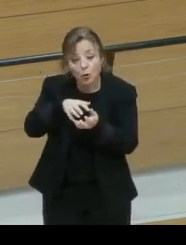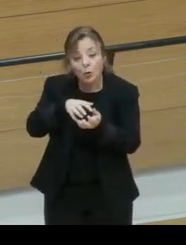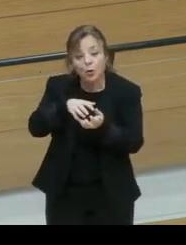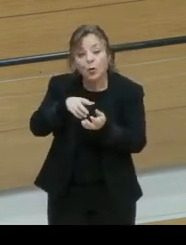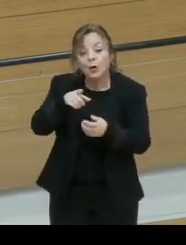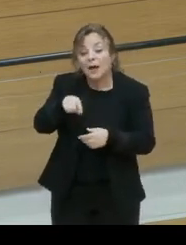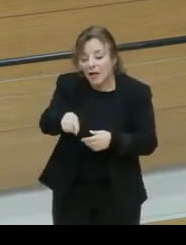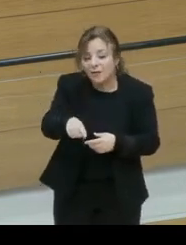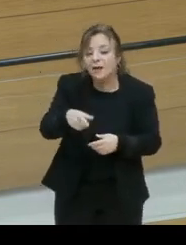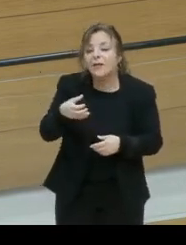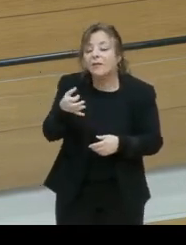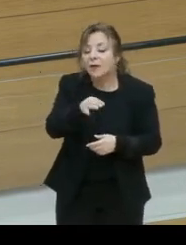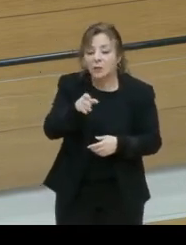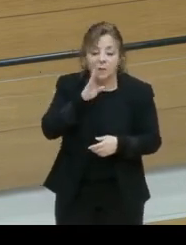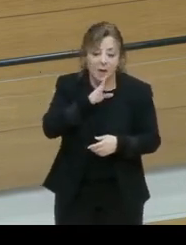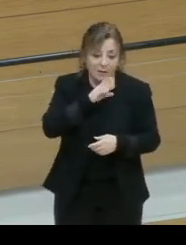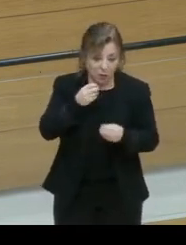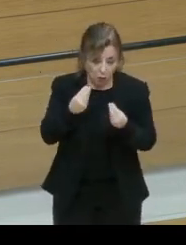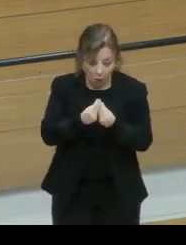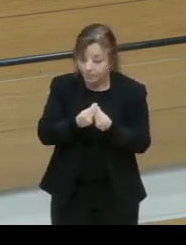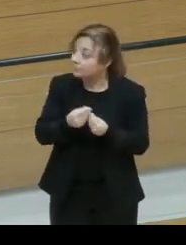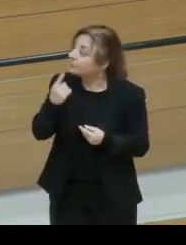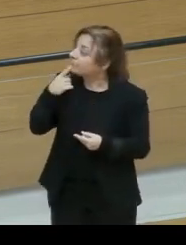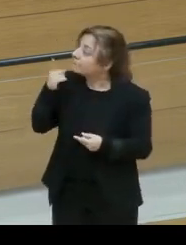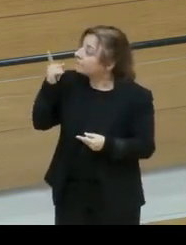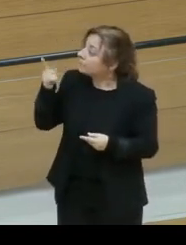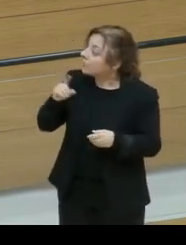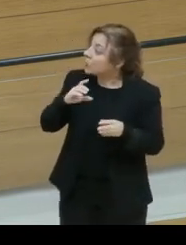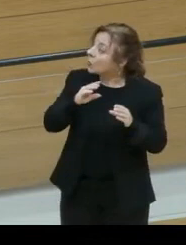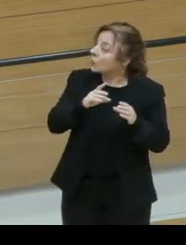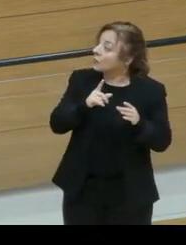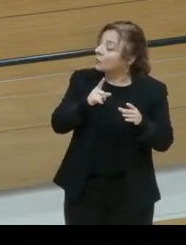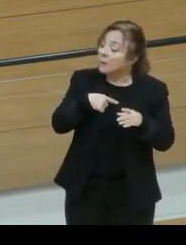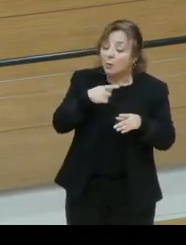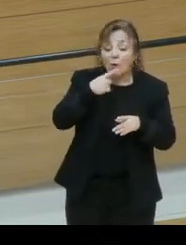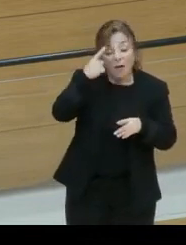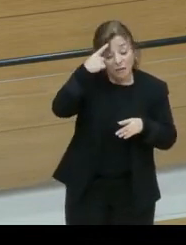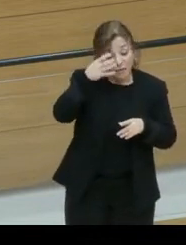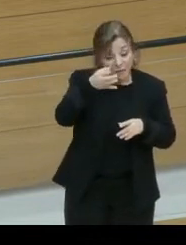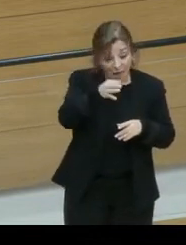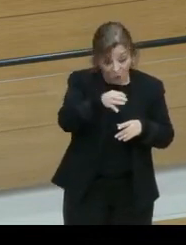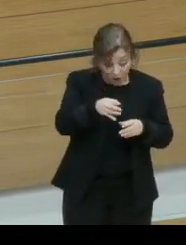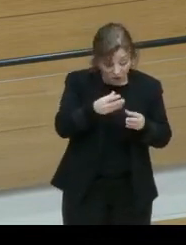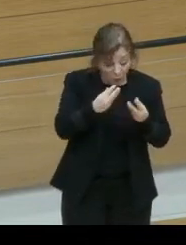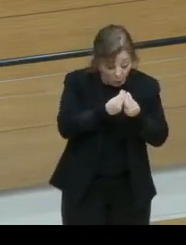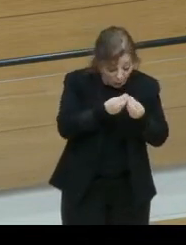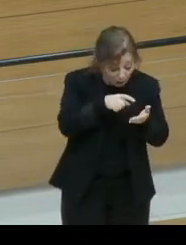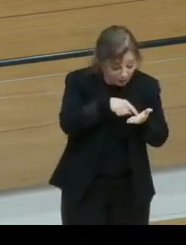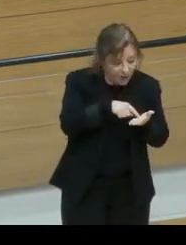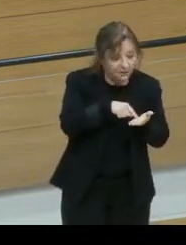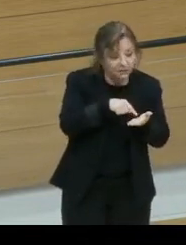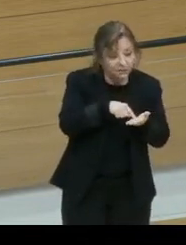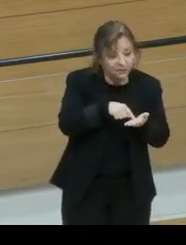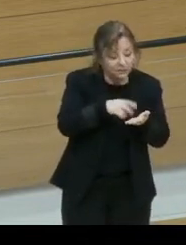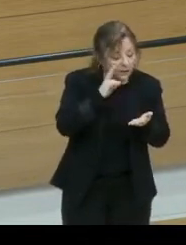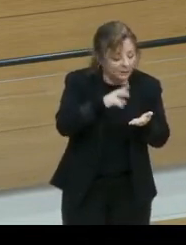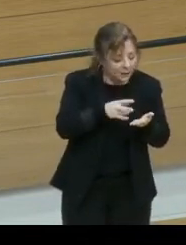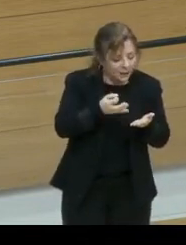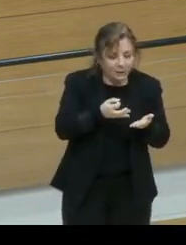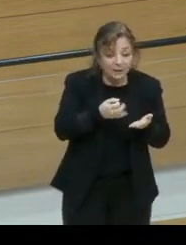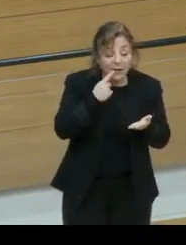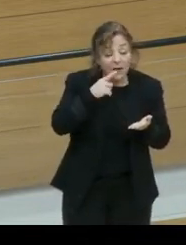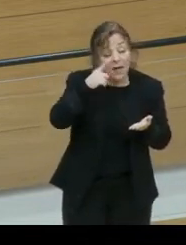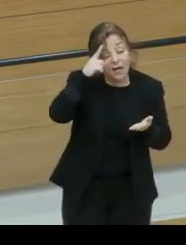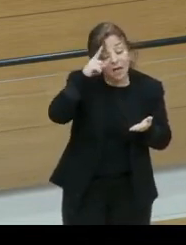También lo vamos a hacer con cultivos celulares. Vamos a poner células juntas y vamos a ver qué ocurre cuando la célula del tumor